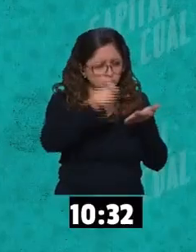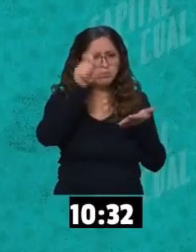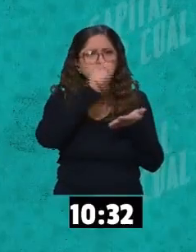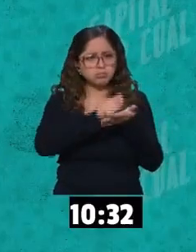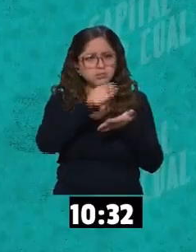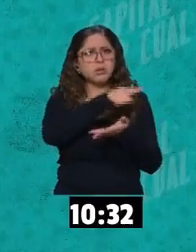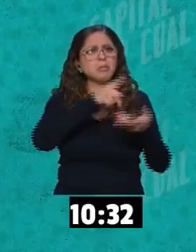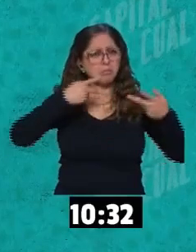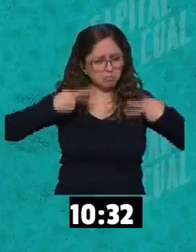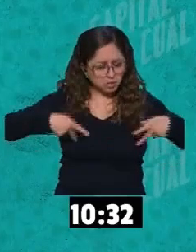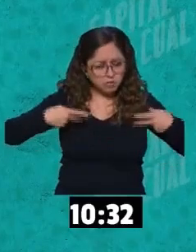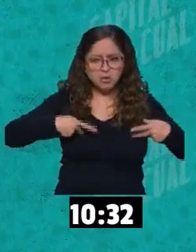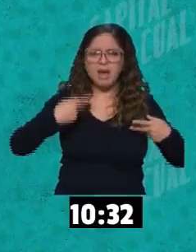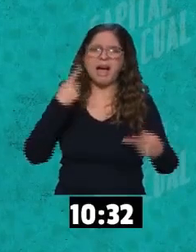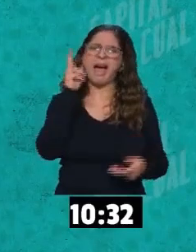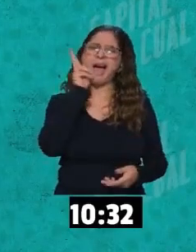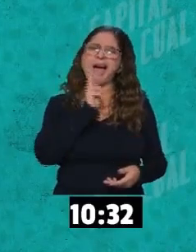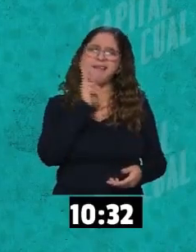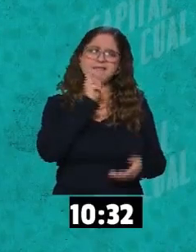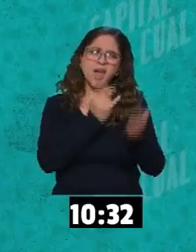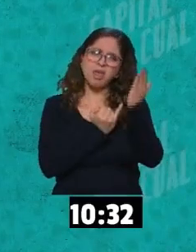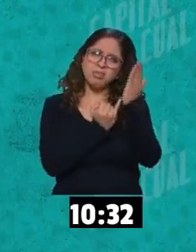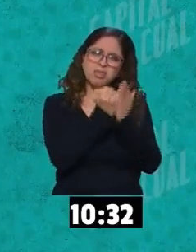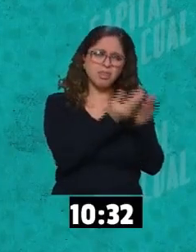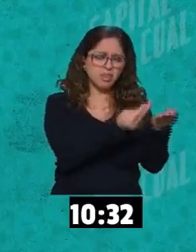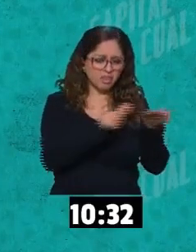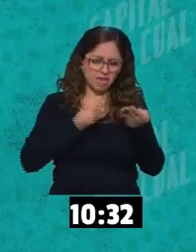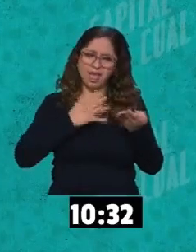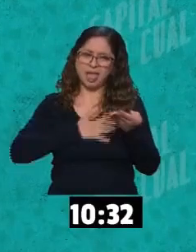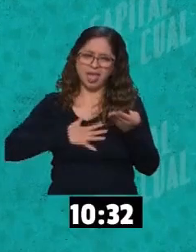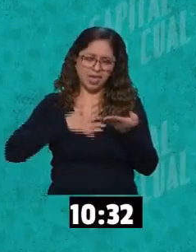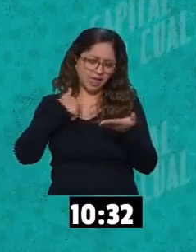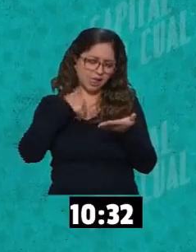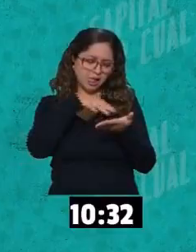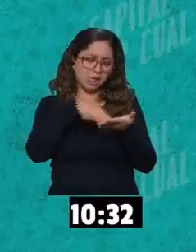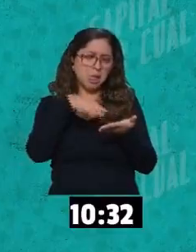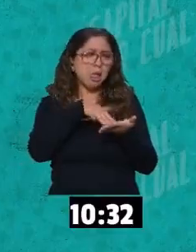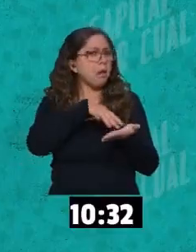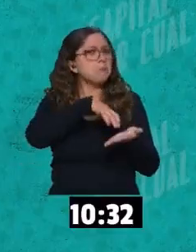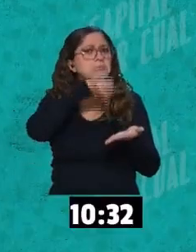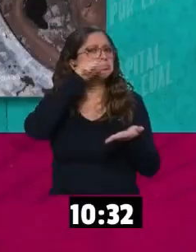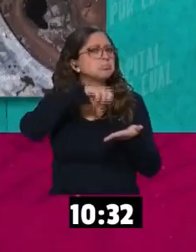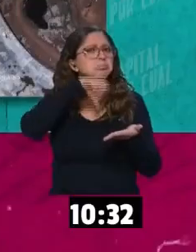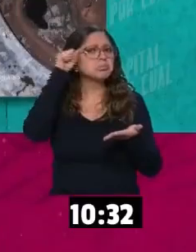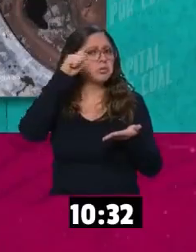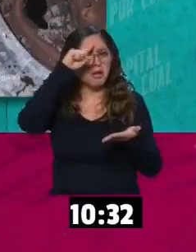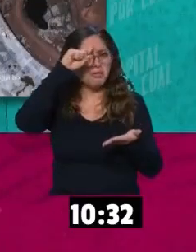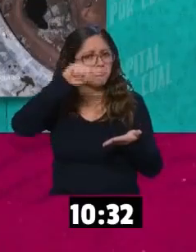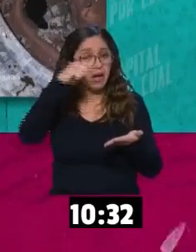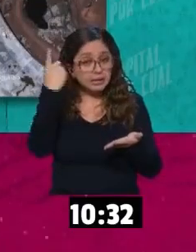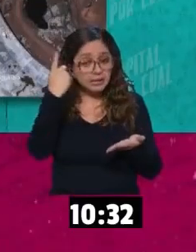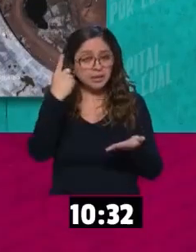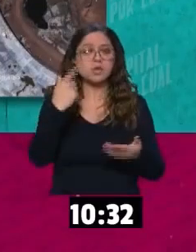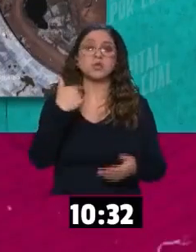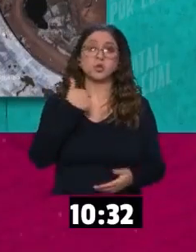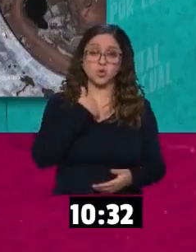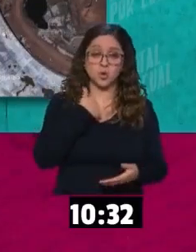O Claro, subespecialidad. claro. No es un libro técnico. Lo traté de hacer objetivamente con la